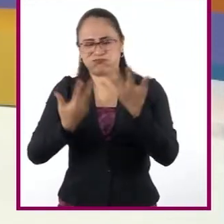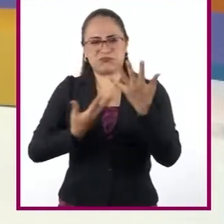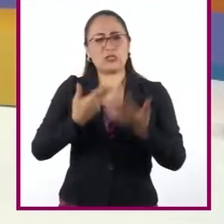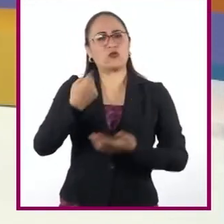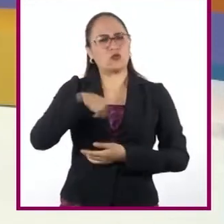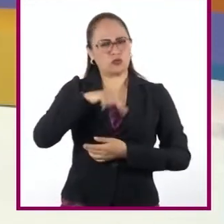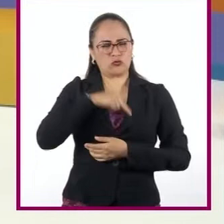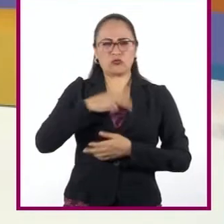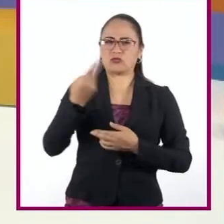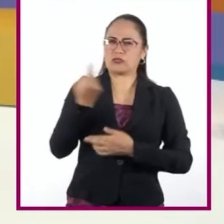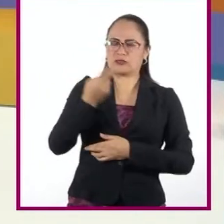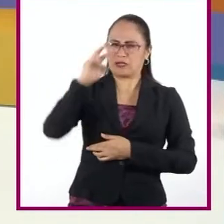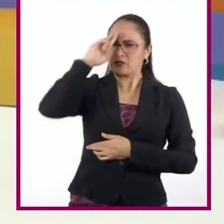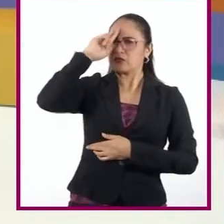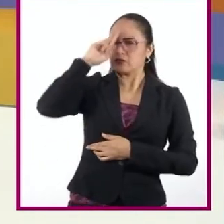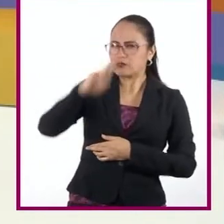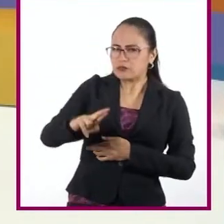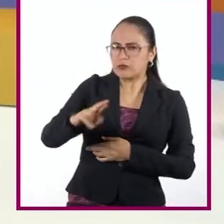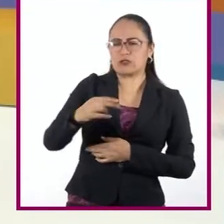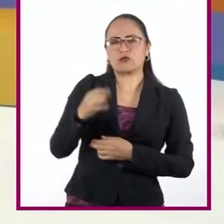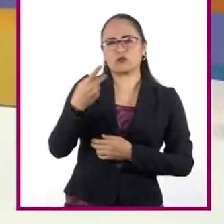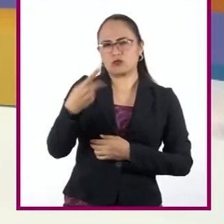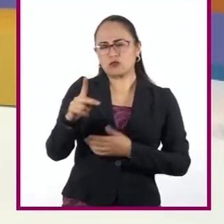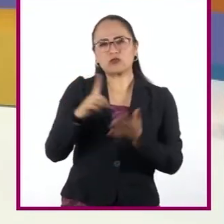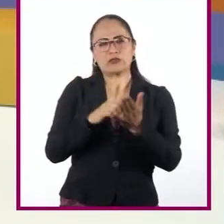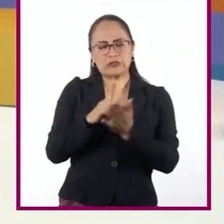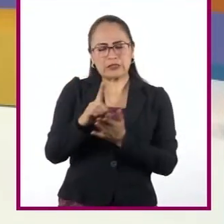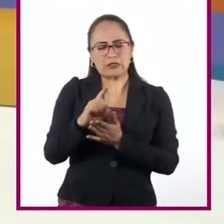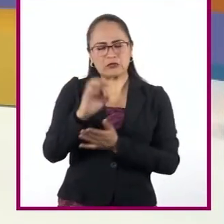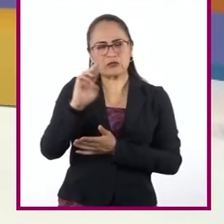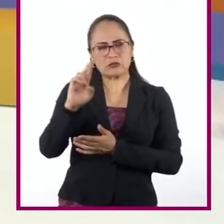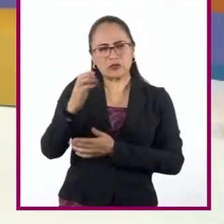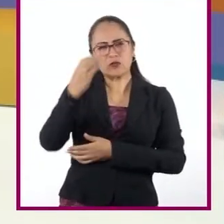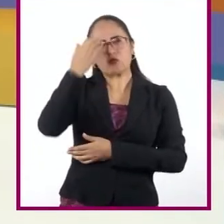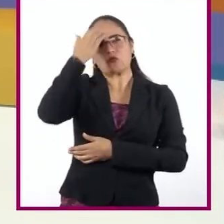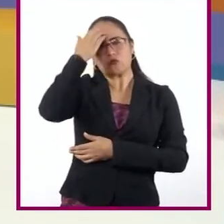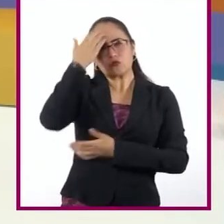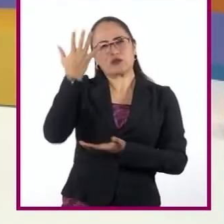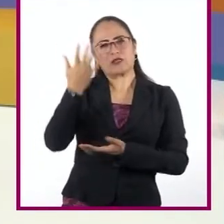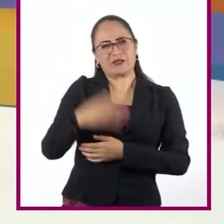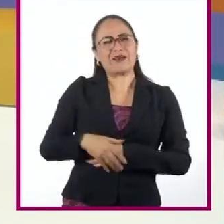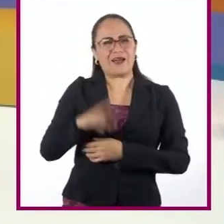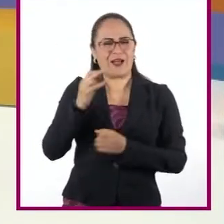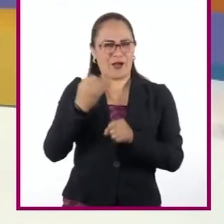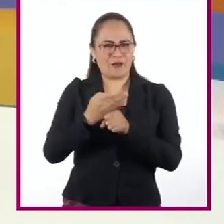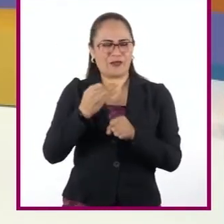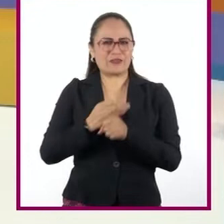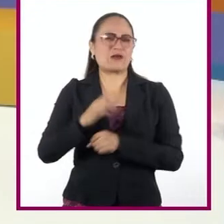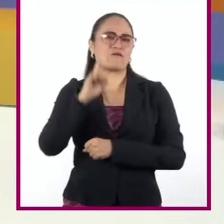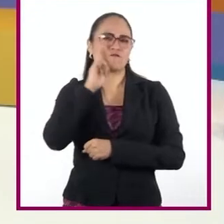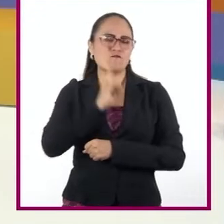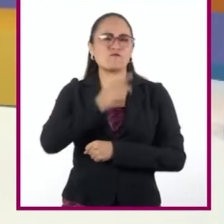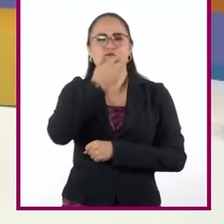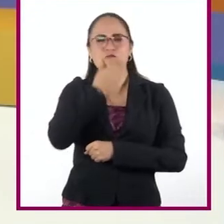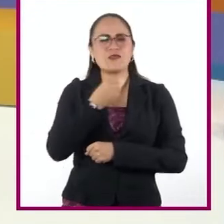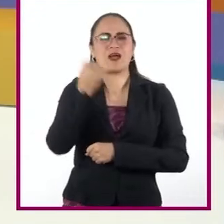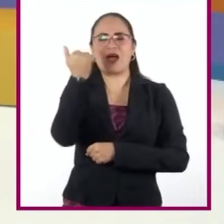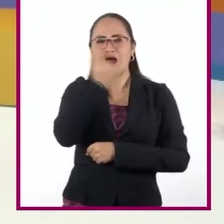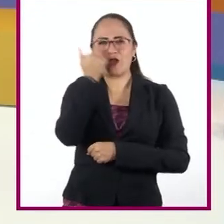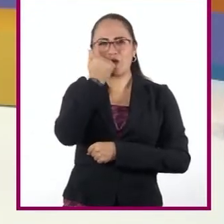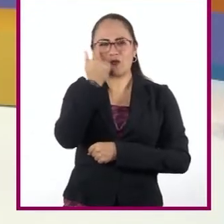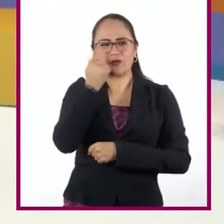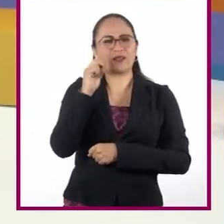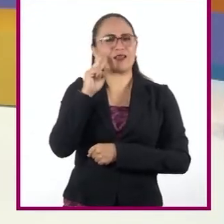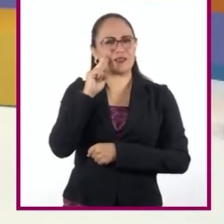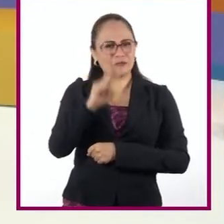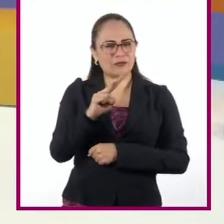con respeto y reconocemos sus derechos, ¿qué le parece, maestro, si invitamos a las y los estudiantes a